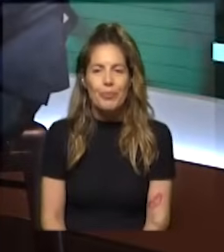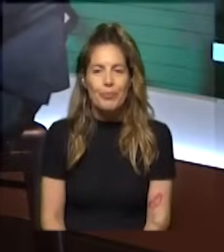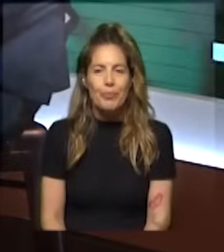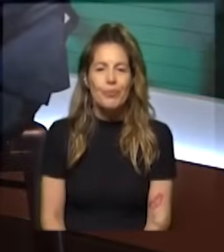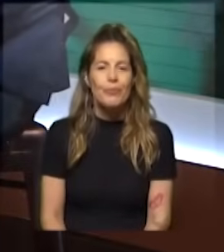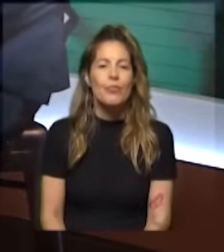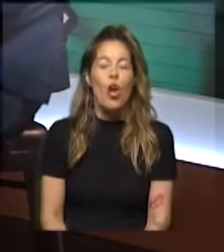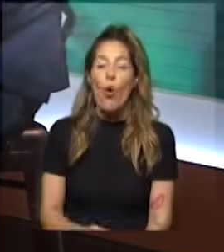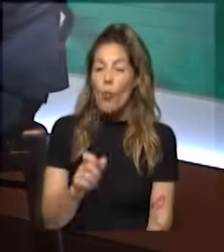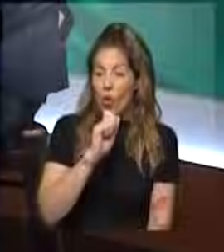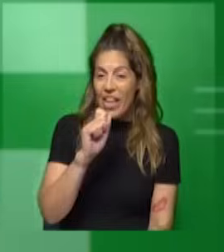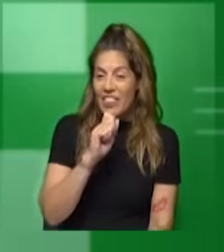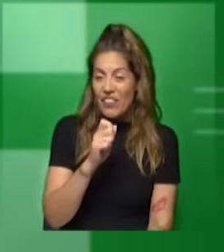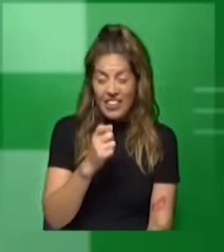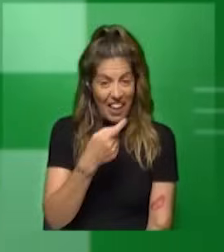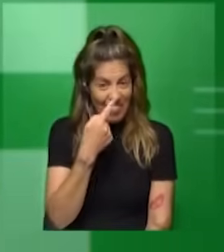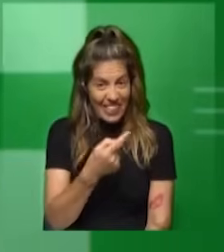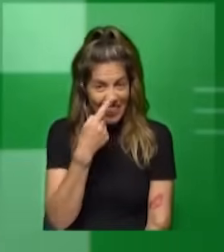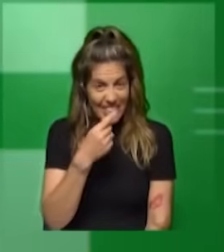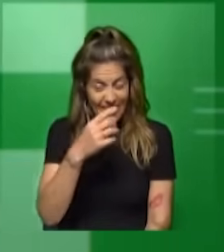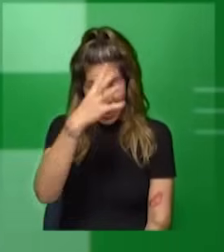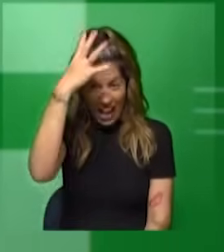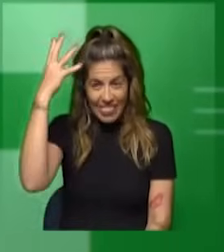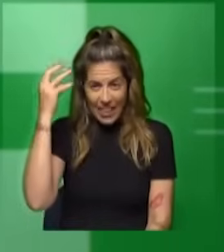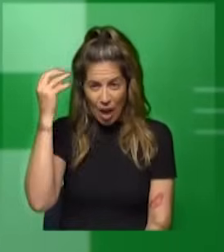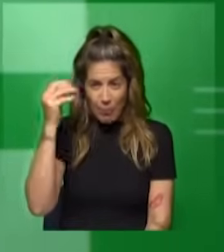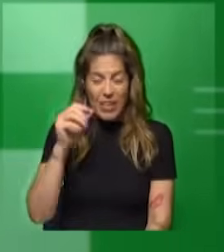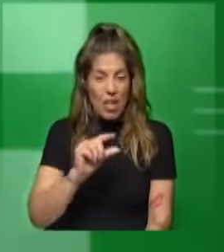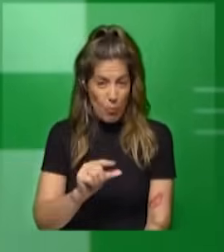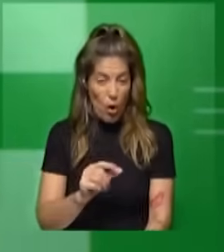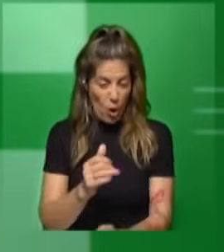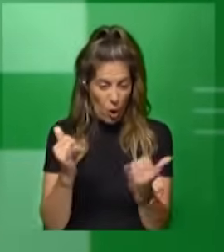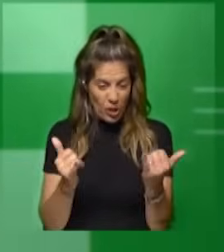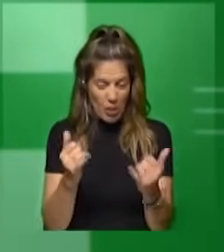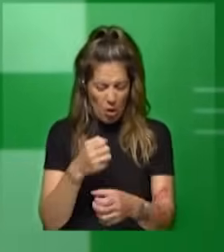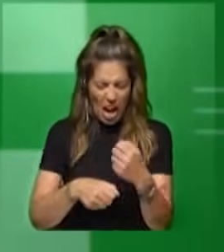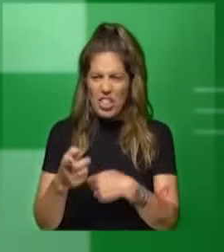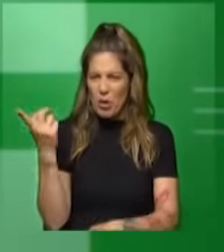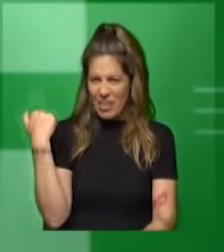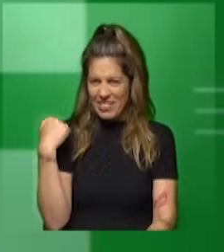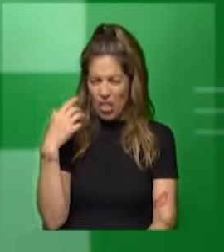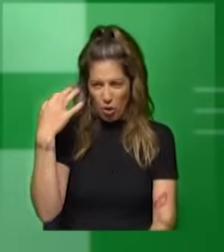Hubo una entrevista muy interesante a Trump hace no tanto... Debe haber sido el año pasado,